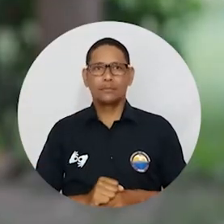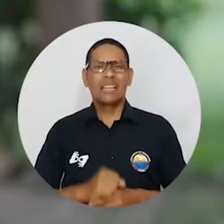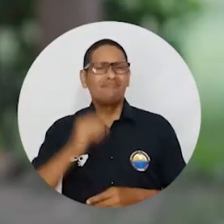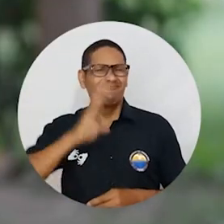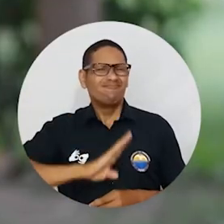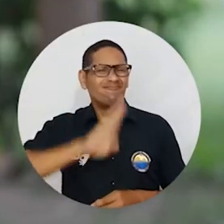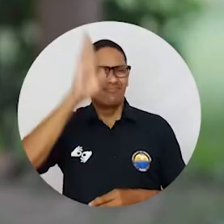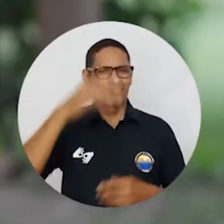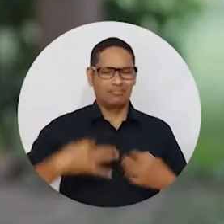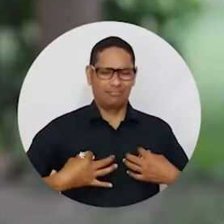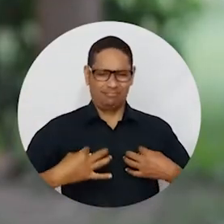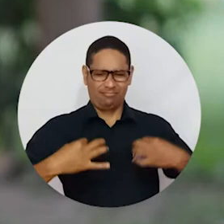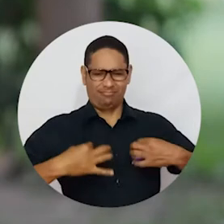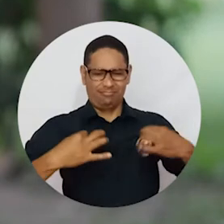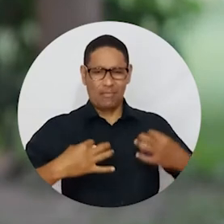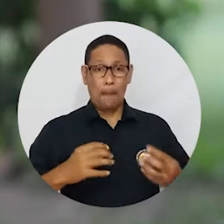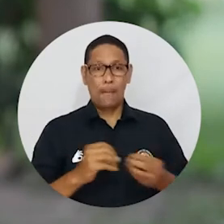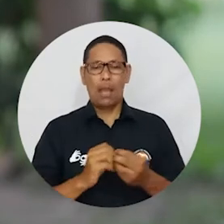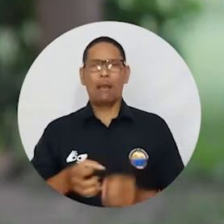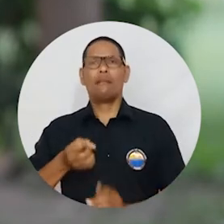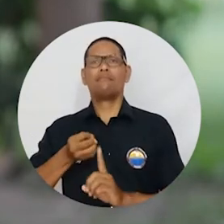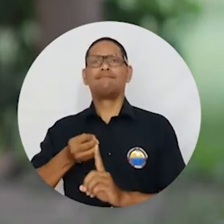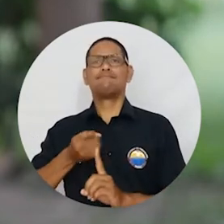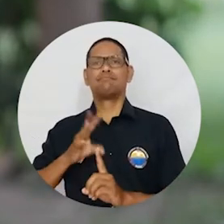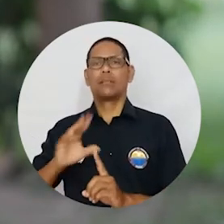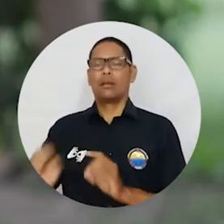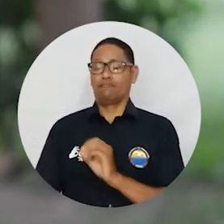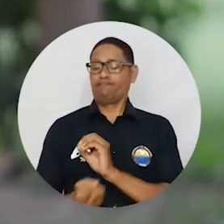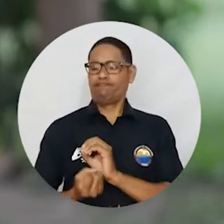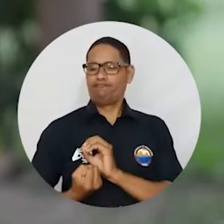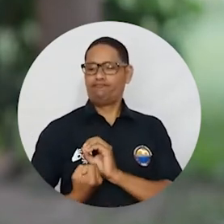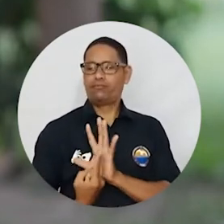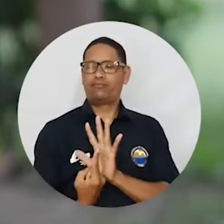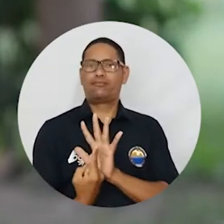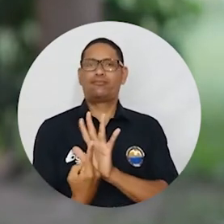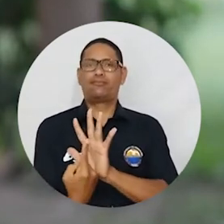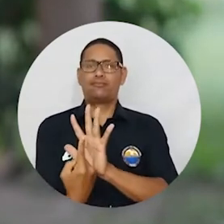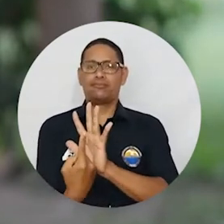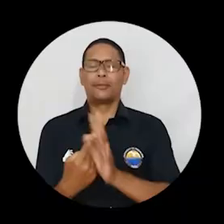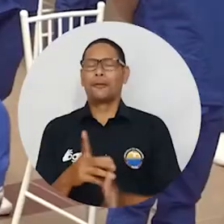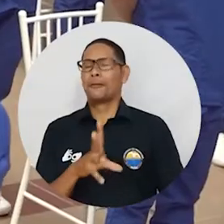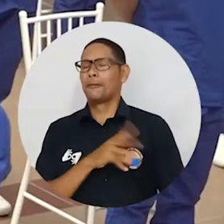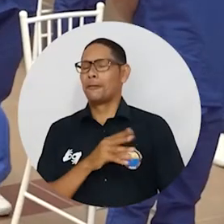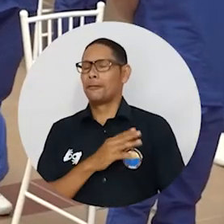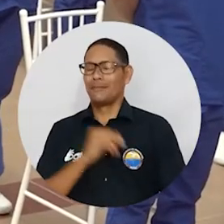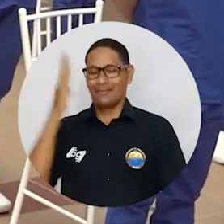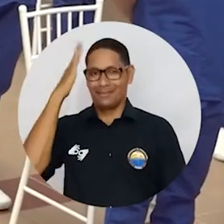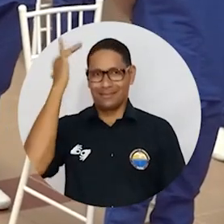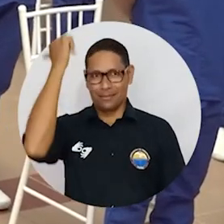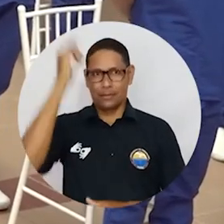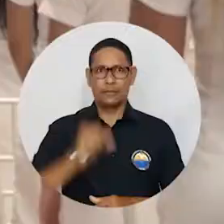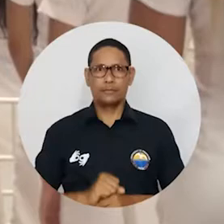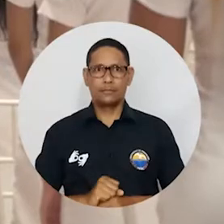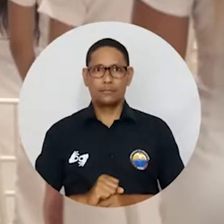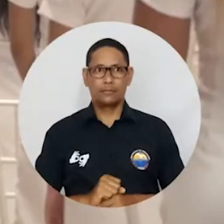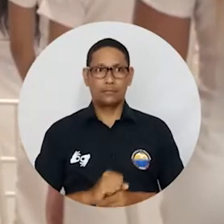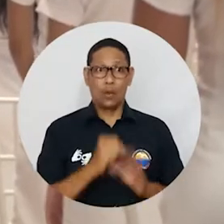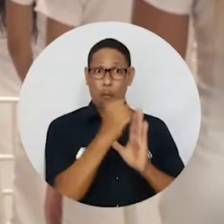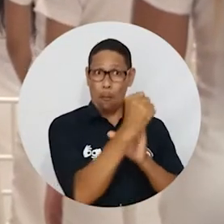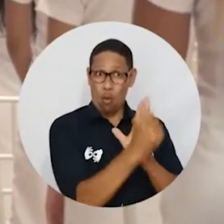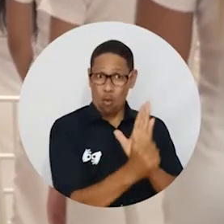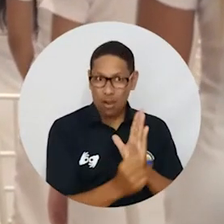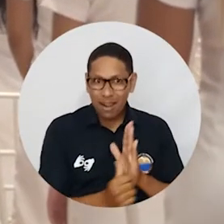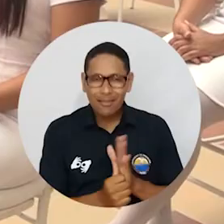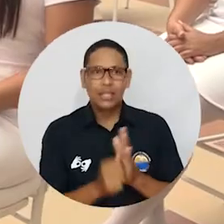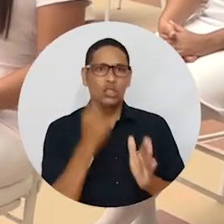imposición de batas y ceremonia de la luz siguen siendo espacios de regocijo y celebración académica. Los programas de odontología y enfermería